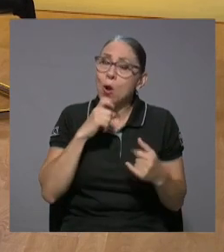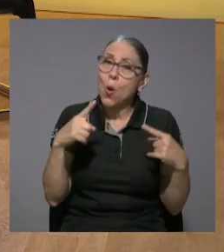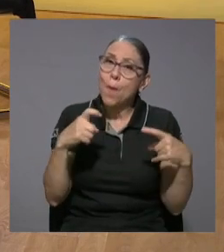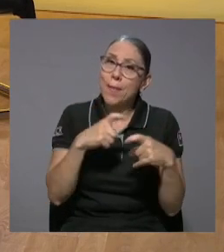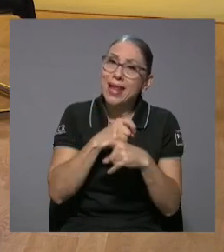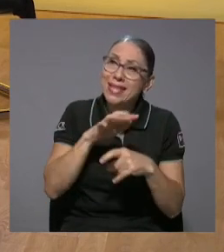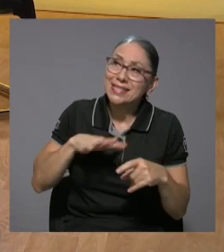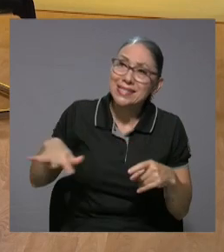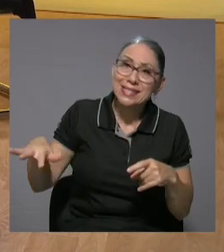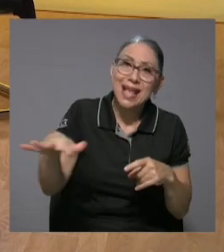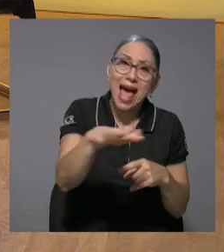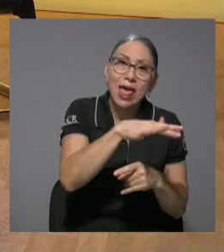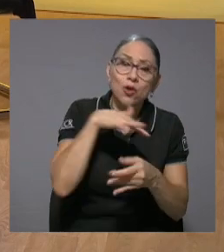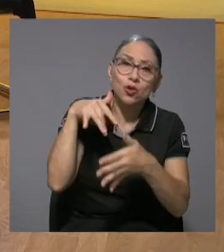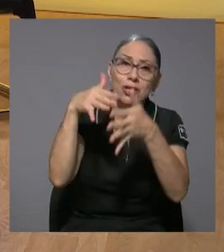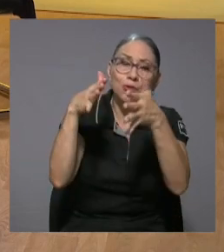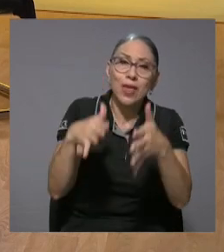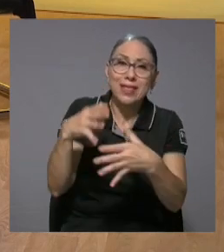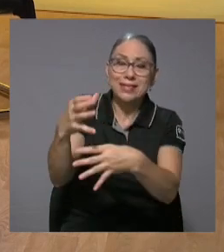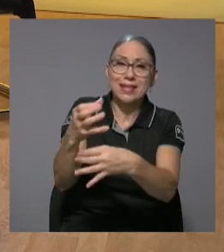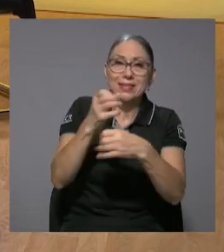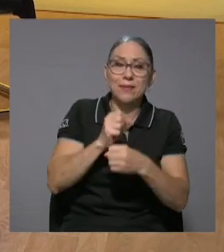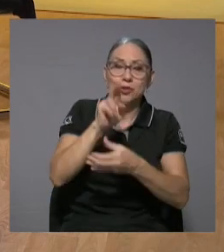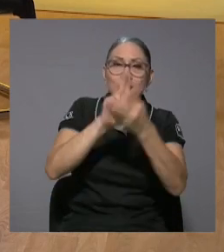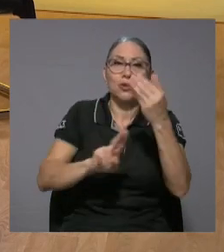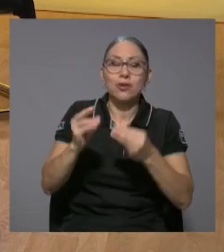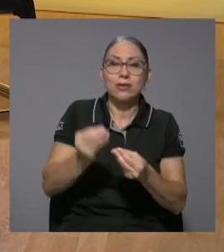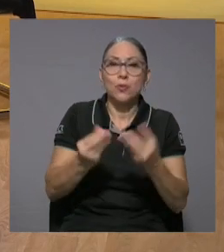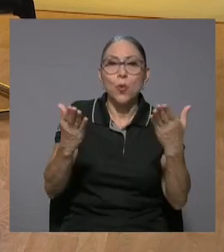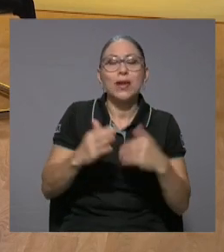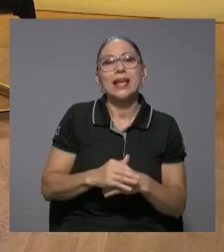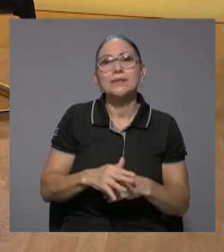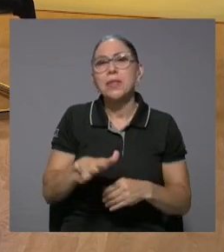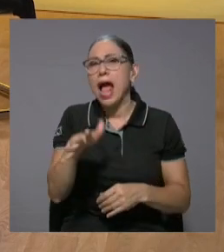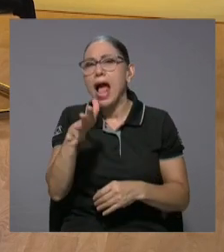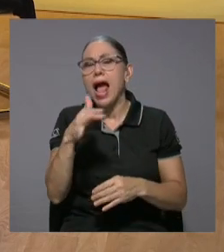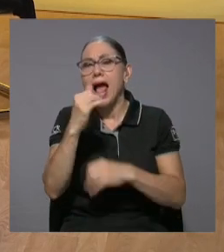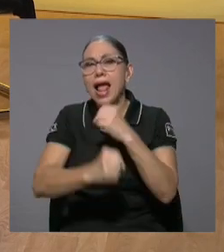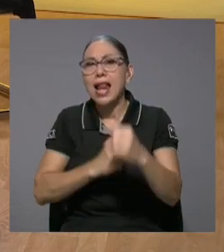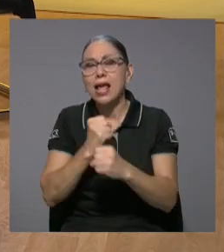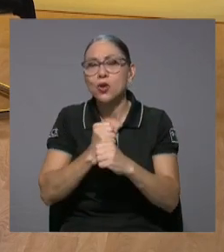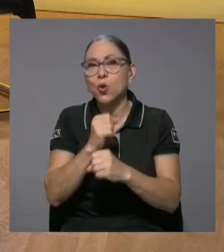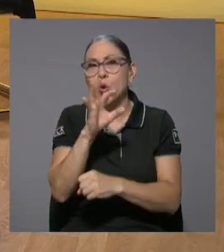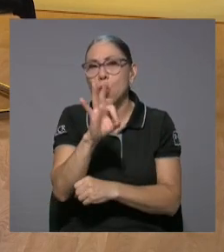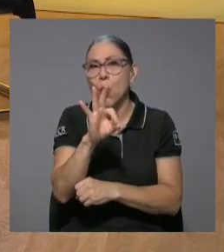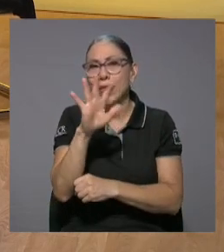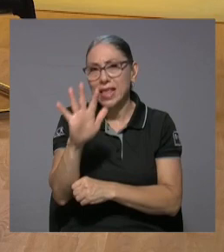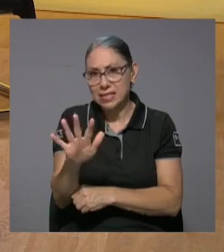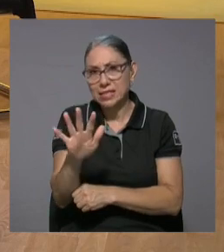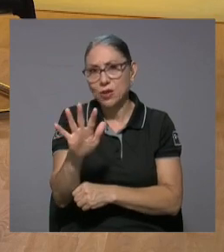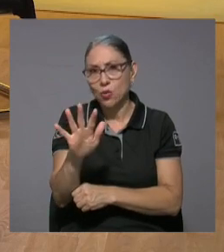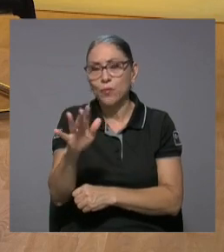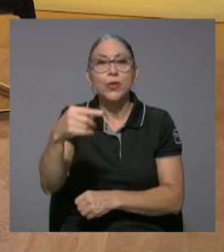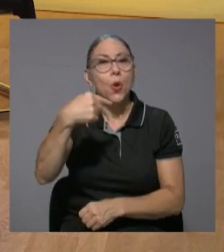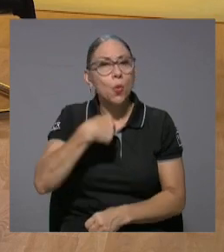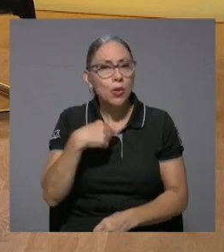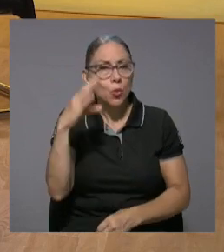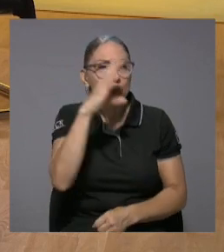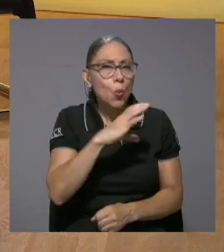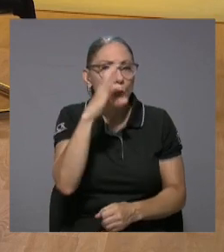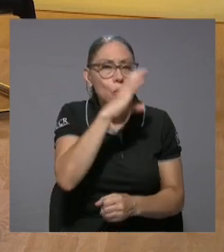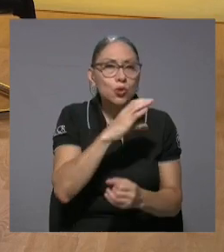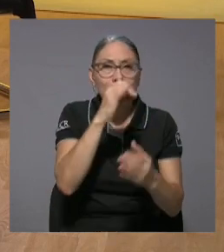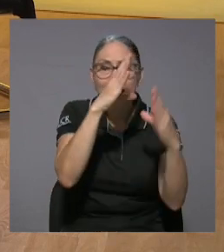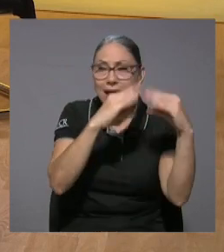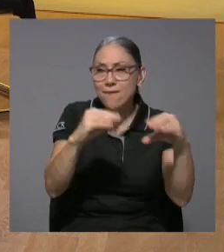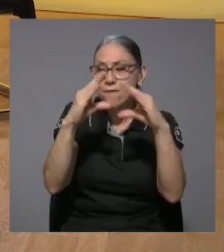que recibimos en las universidades públicas es el siguiente. Alrededor del año 95, cuando uno busca la información de